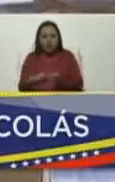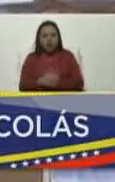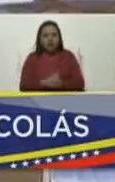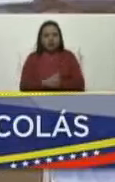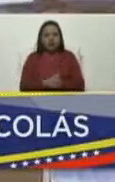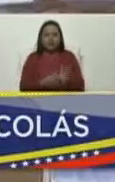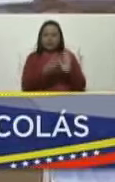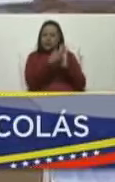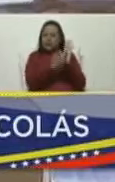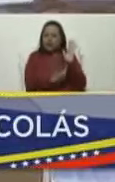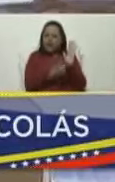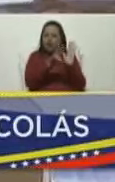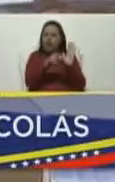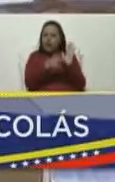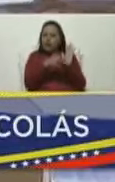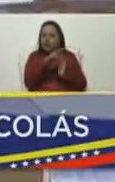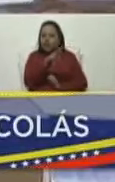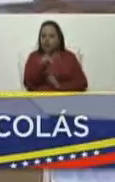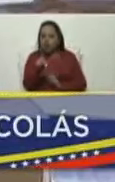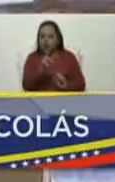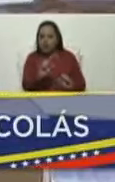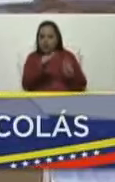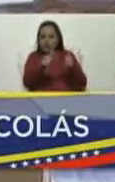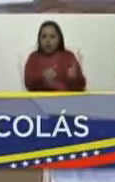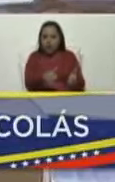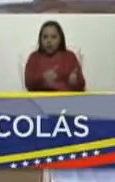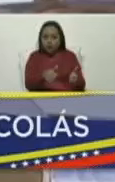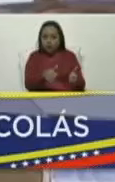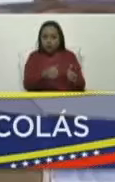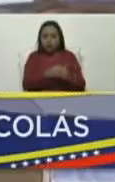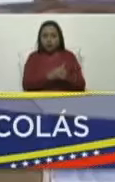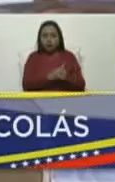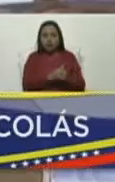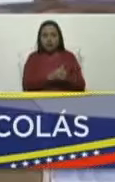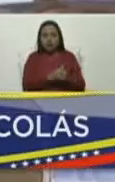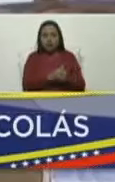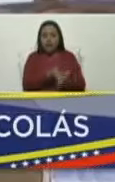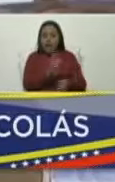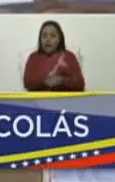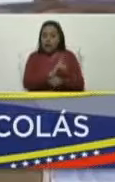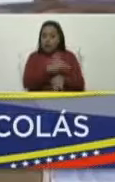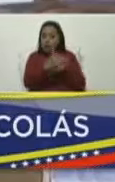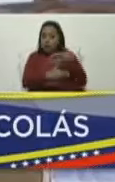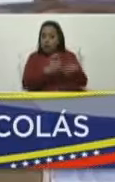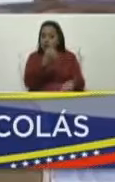esto es desde 2021 que empezamos a meter aceleración,